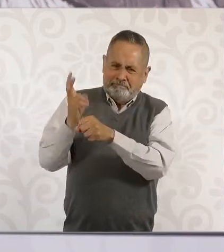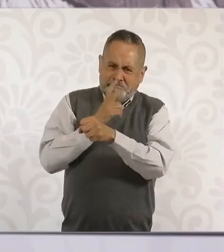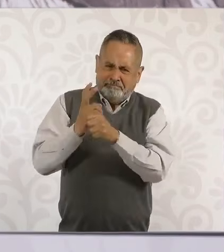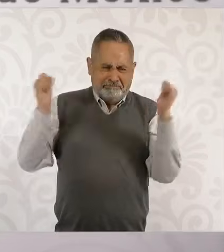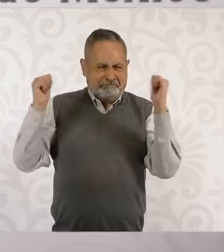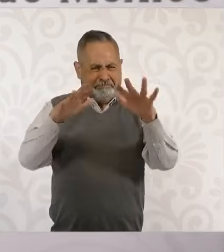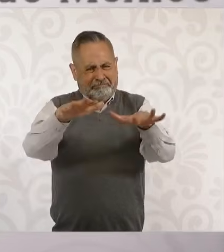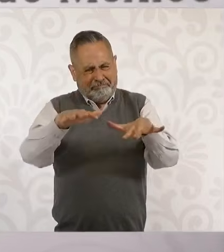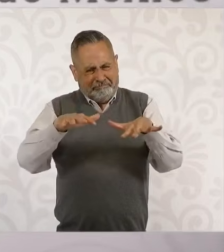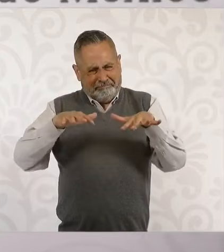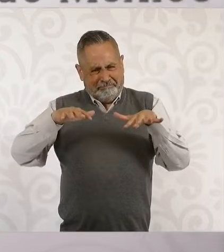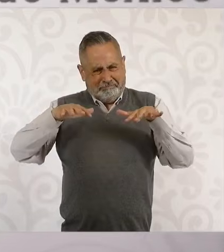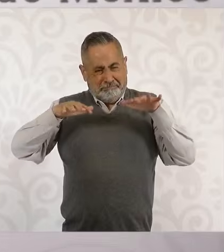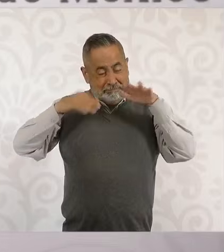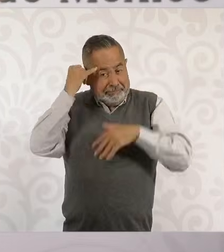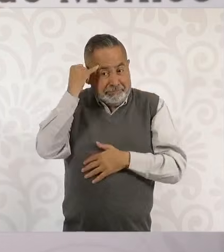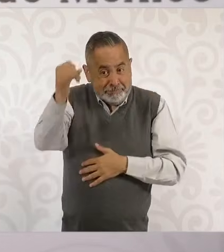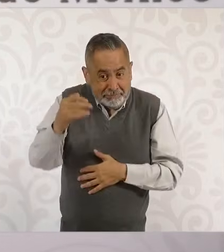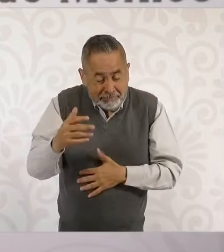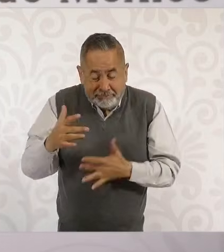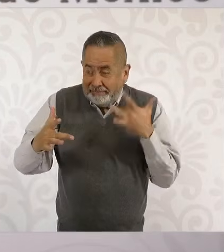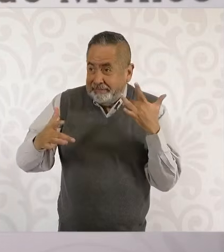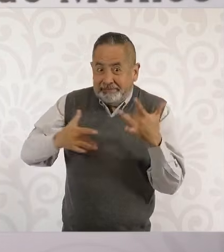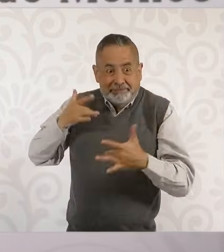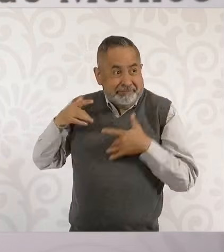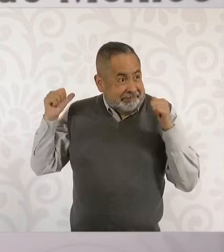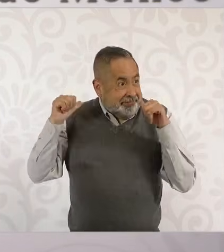Pues imagínense, era así, pero la sensación ir a un